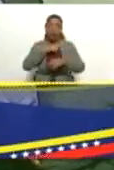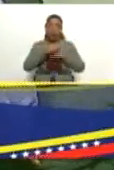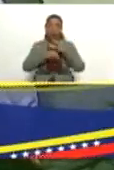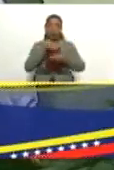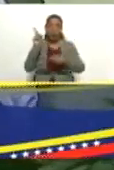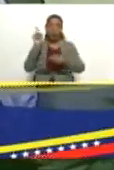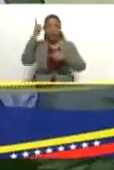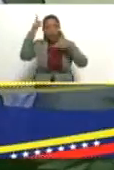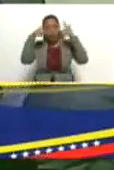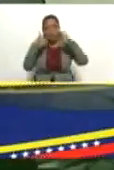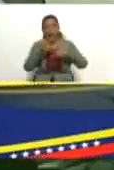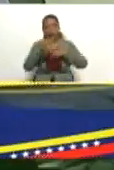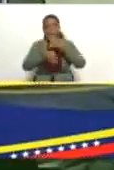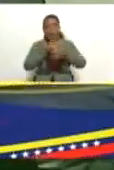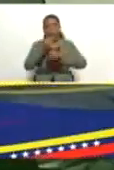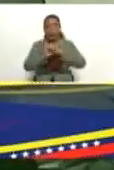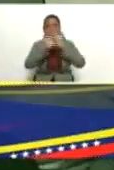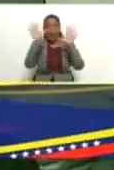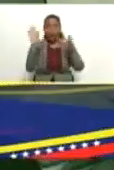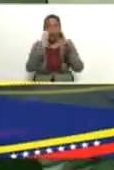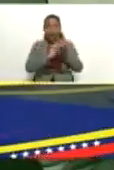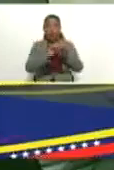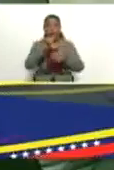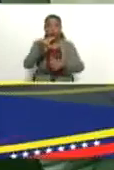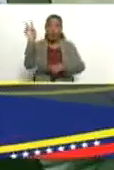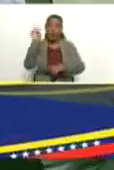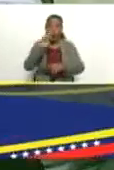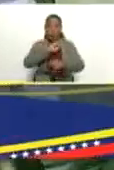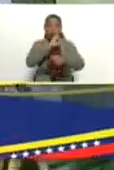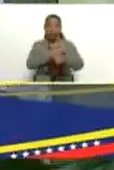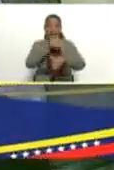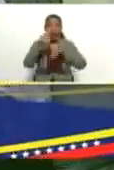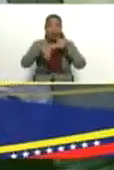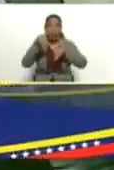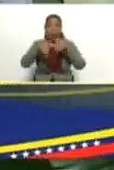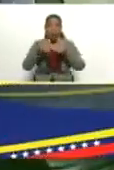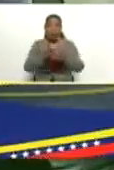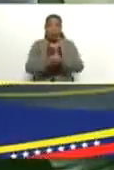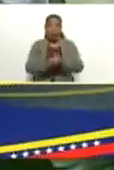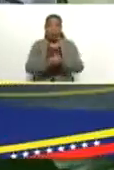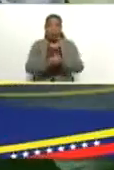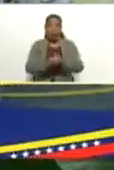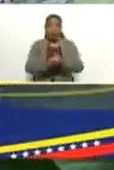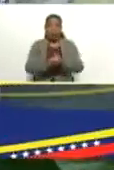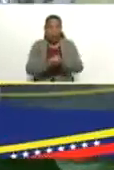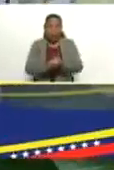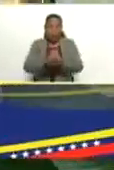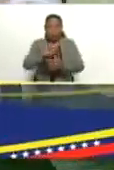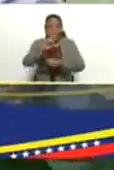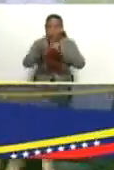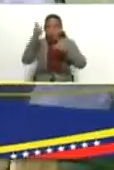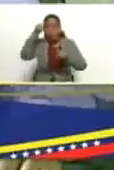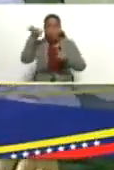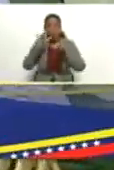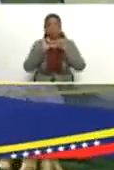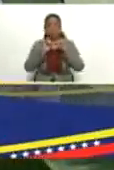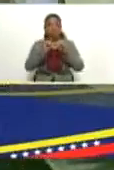planteaba, debería establecerse en Venezuela un poder electoral que consulte al pueblo de manera